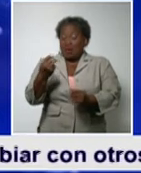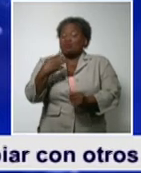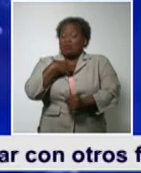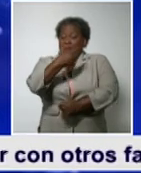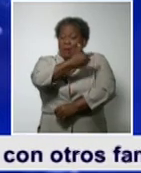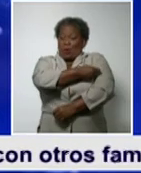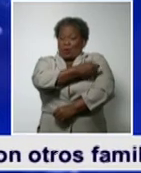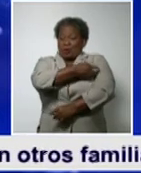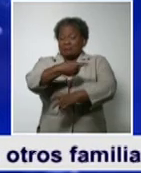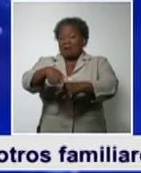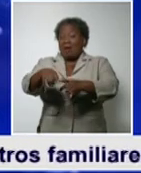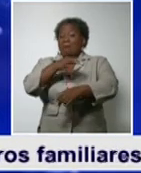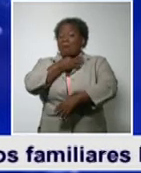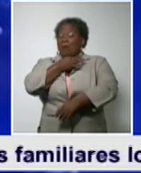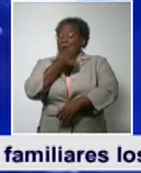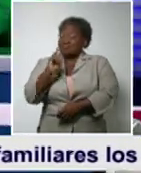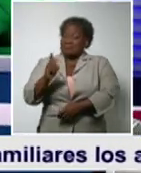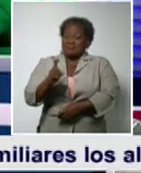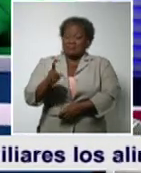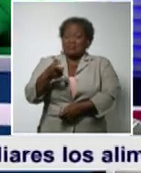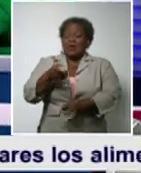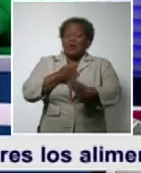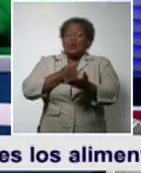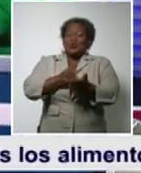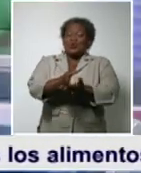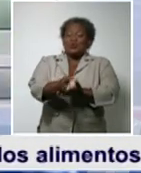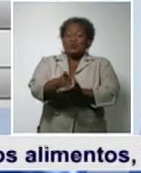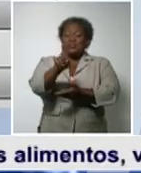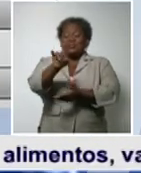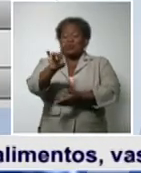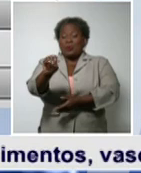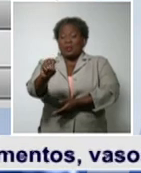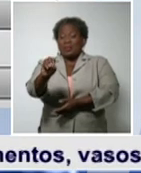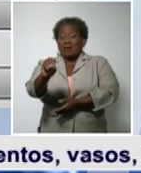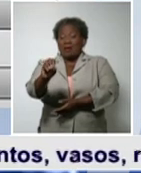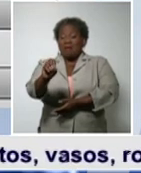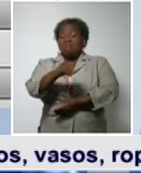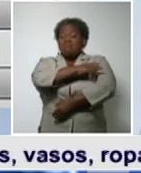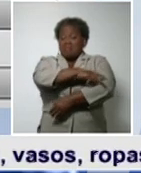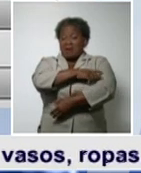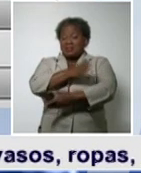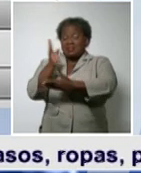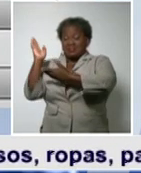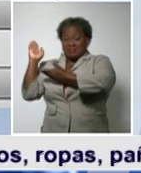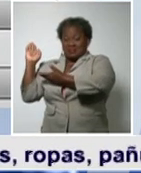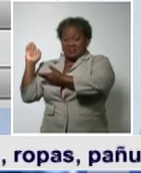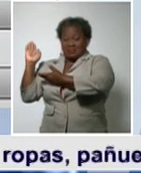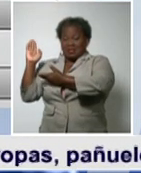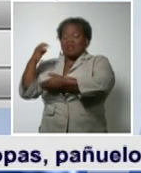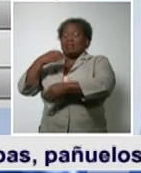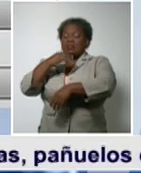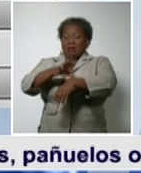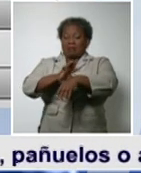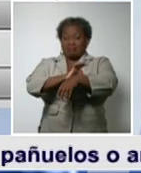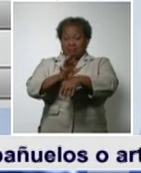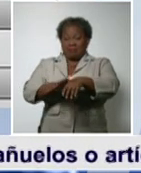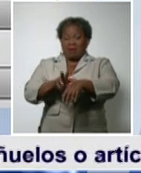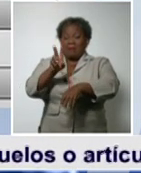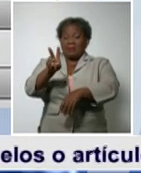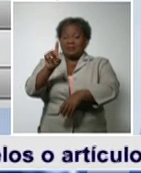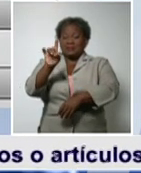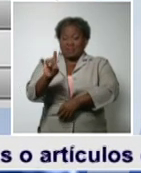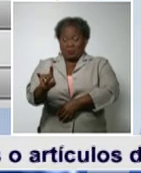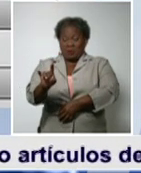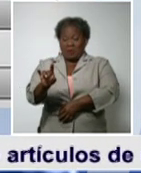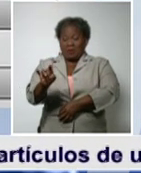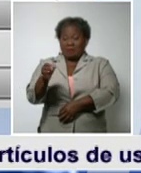Se siguen reportándose casos de 190 países, de 29 territorios, como desde hace